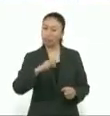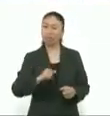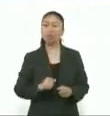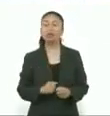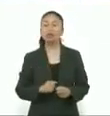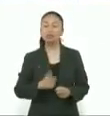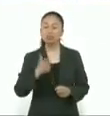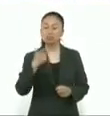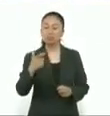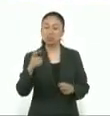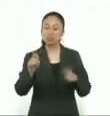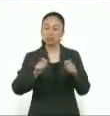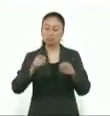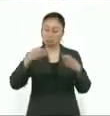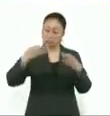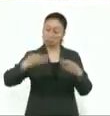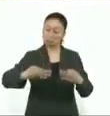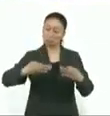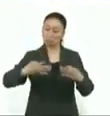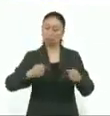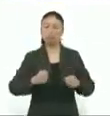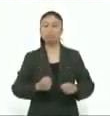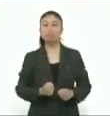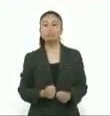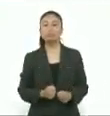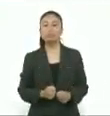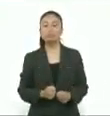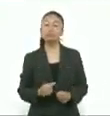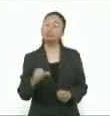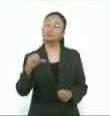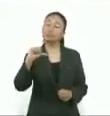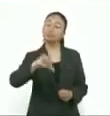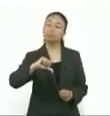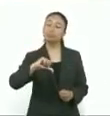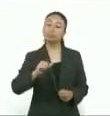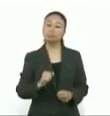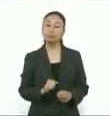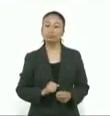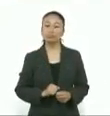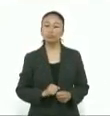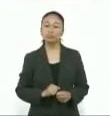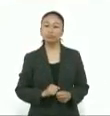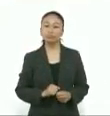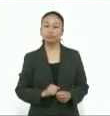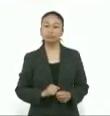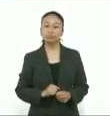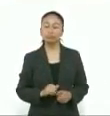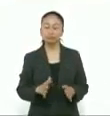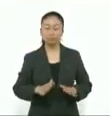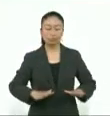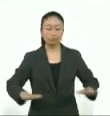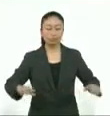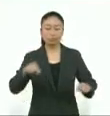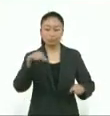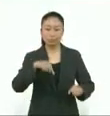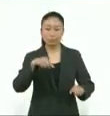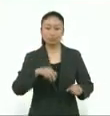sin excesos ni frivolidades. Hoy Hoy desde esta Plaza de la